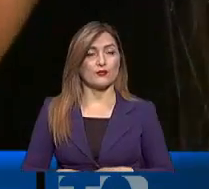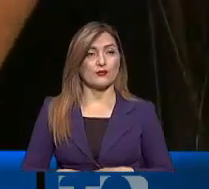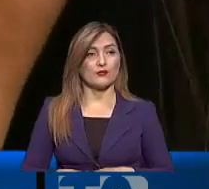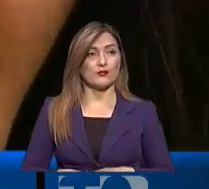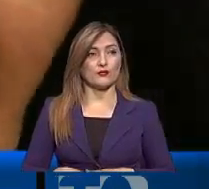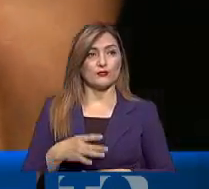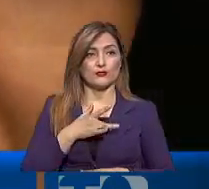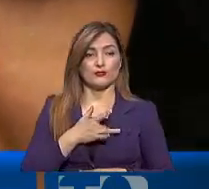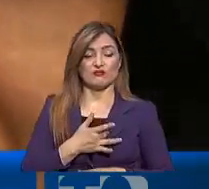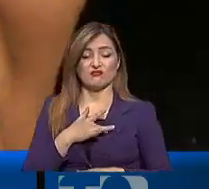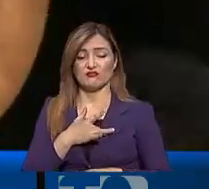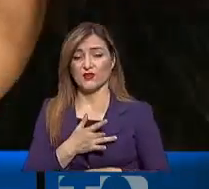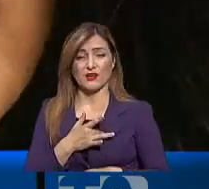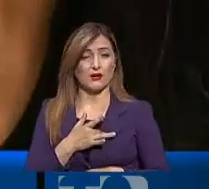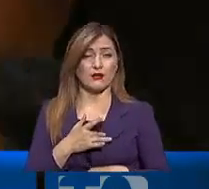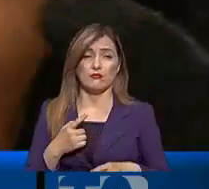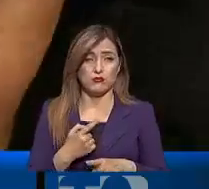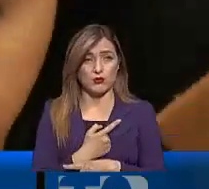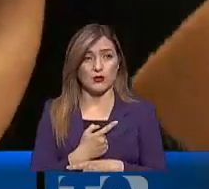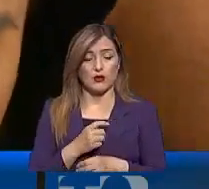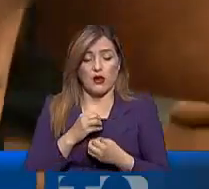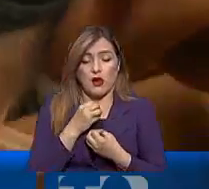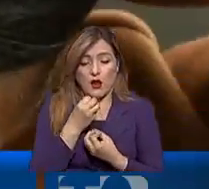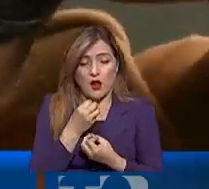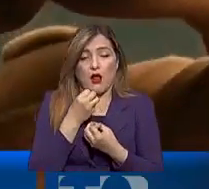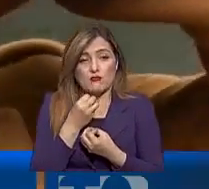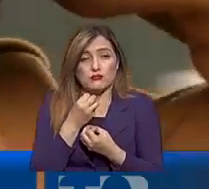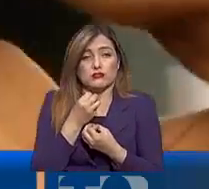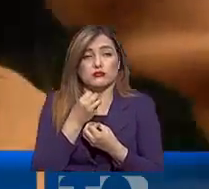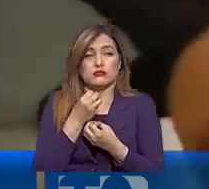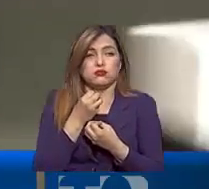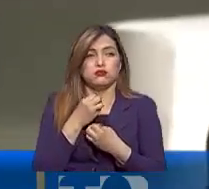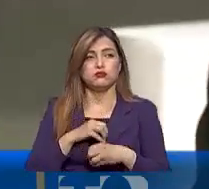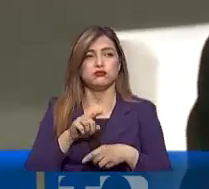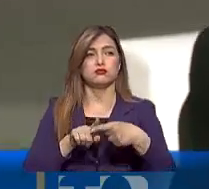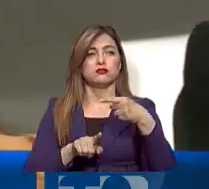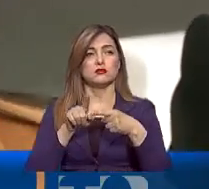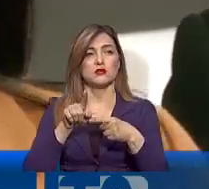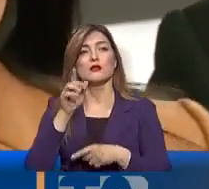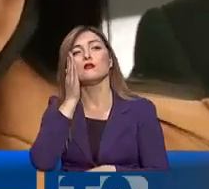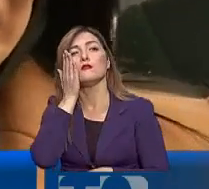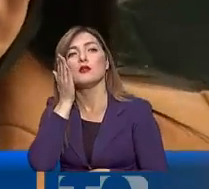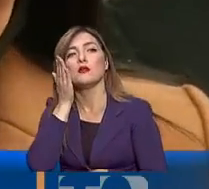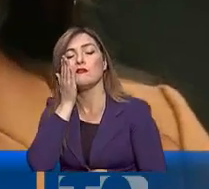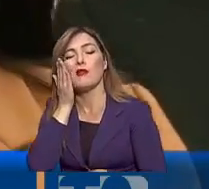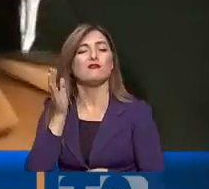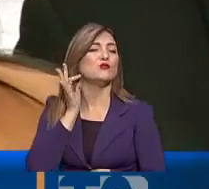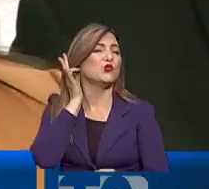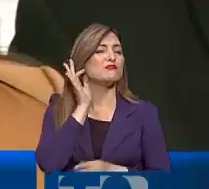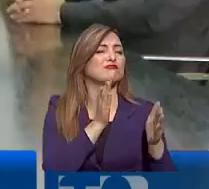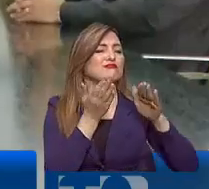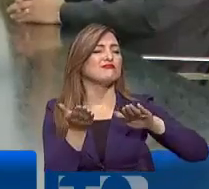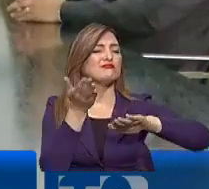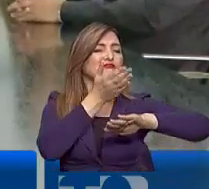Con sentimientos encontrados que le quitaron las palabras, fue como reaccionó la madre de Naomi Arcentales, Sara Sabando, tras conocer que el Pleno del Consejo